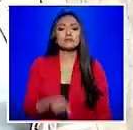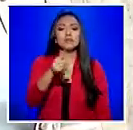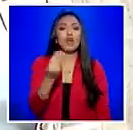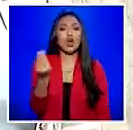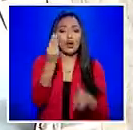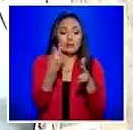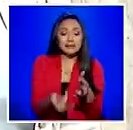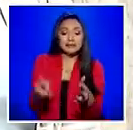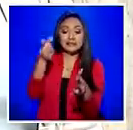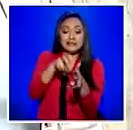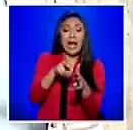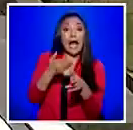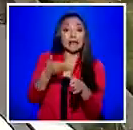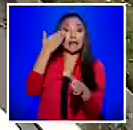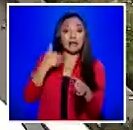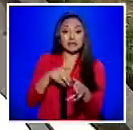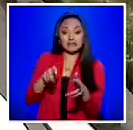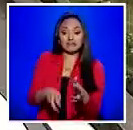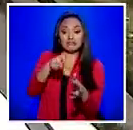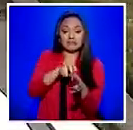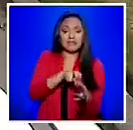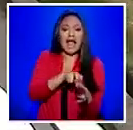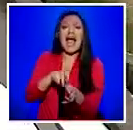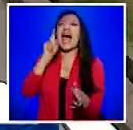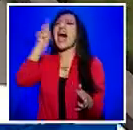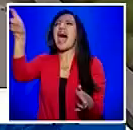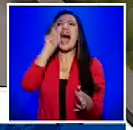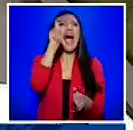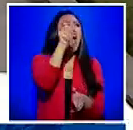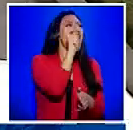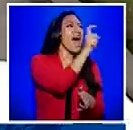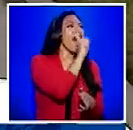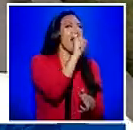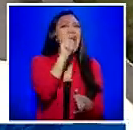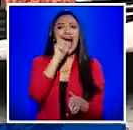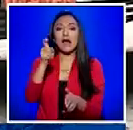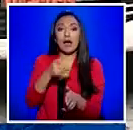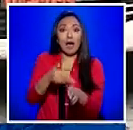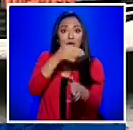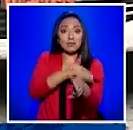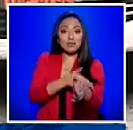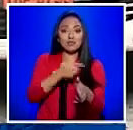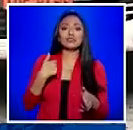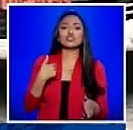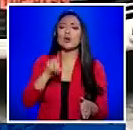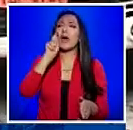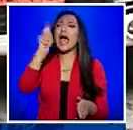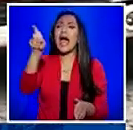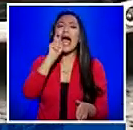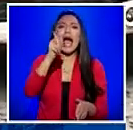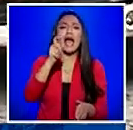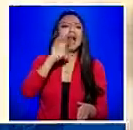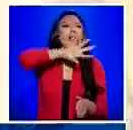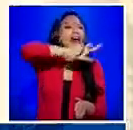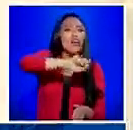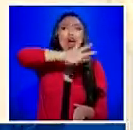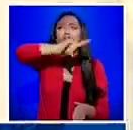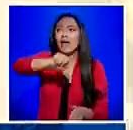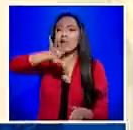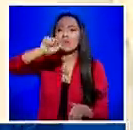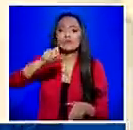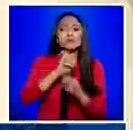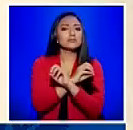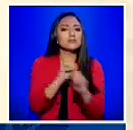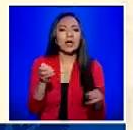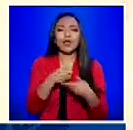a subirse al balde de la camioneta y de ahí gritó, pidió ayuda. Todo me fui gritando diciendo ladrón, ladrón. Sin